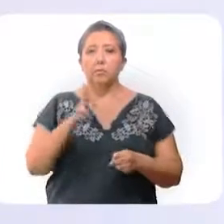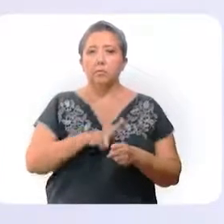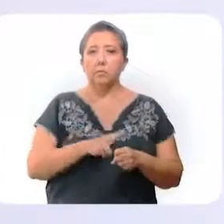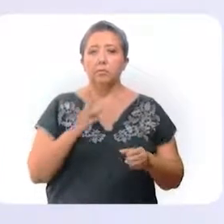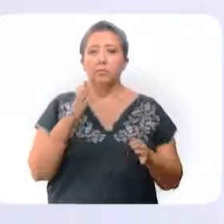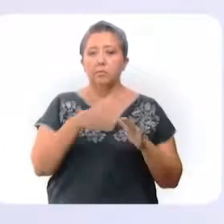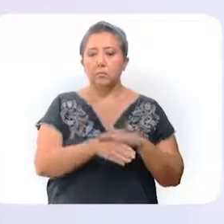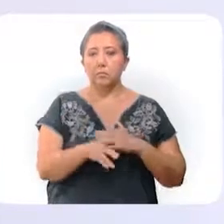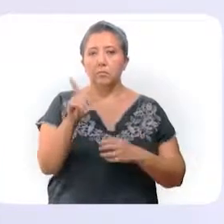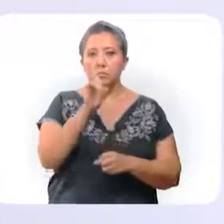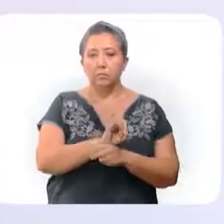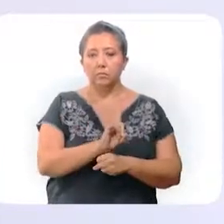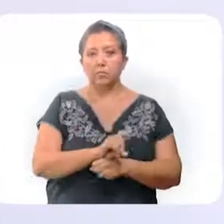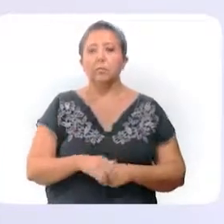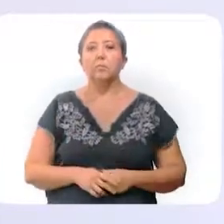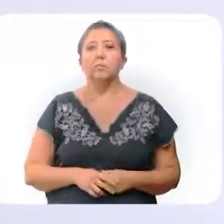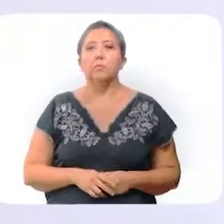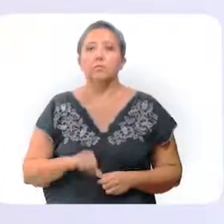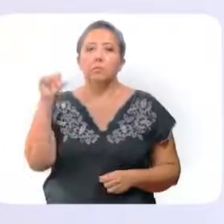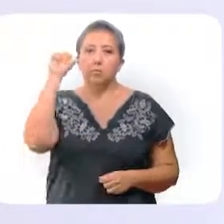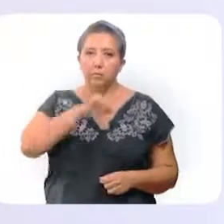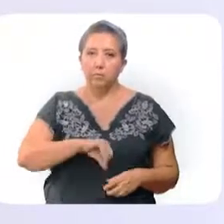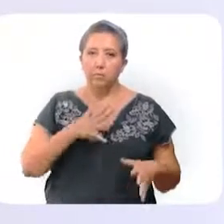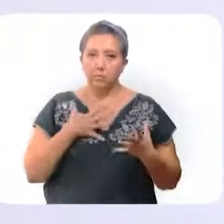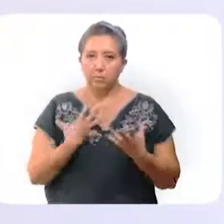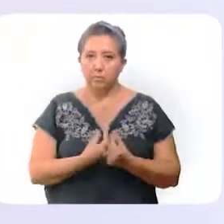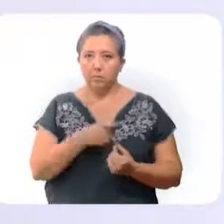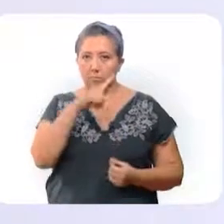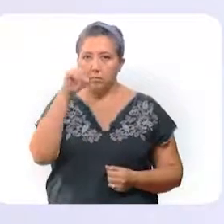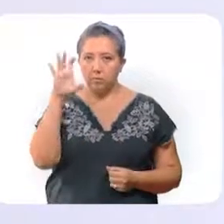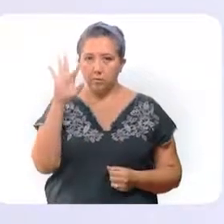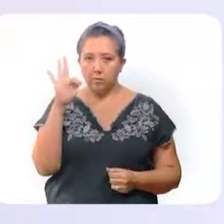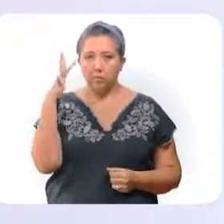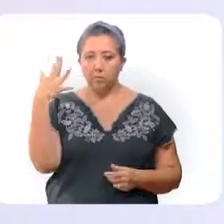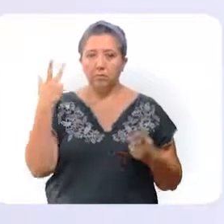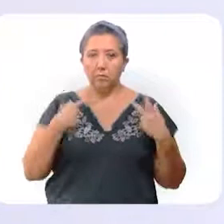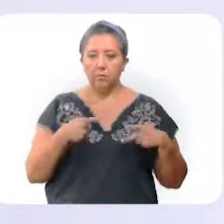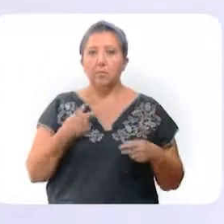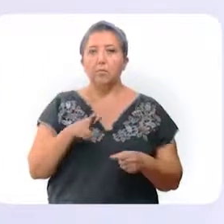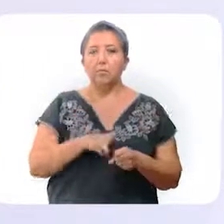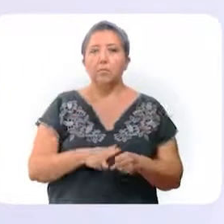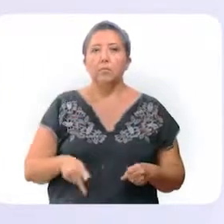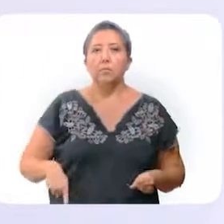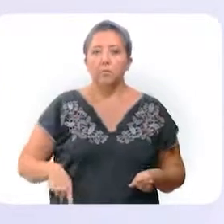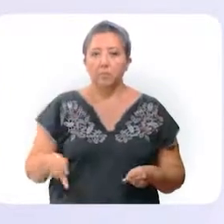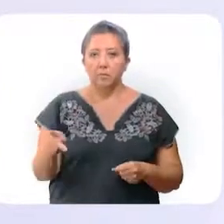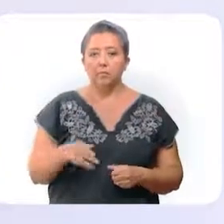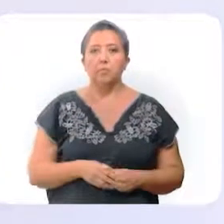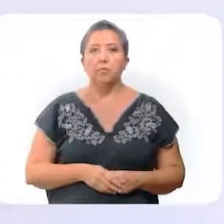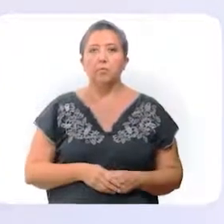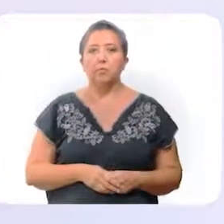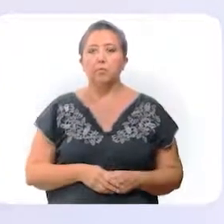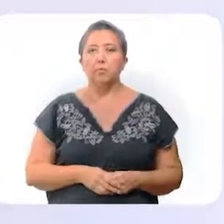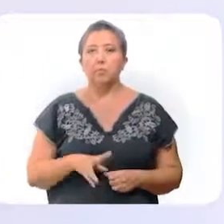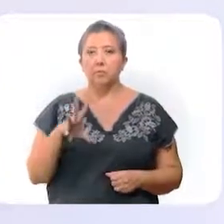ocupación hospitalaria y los ingresos diarios. El día de hoy tenemos 145 pacientes en hospitales públicos.